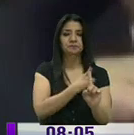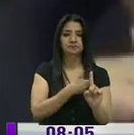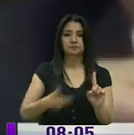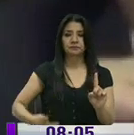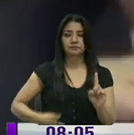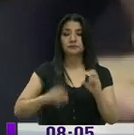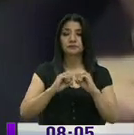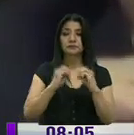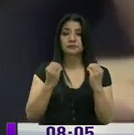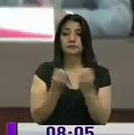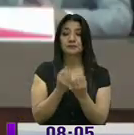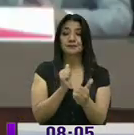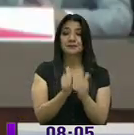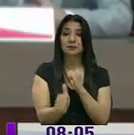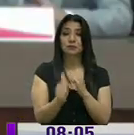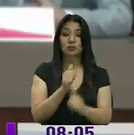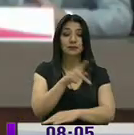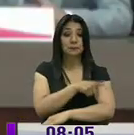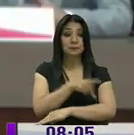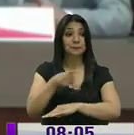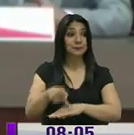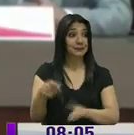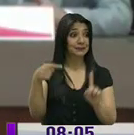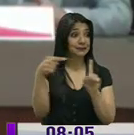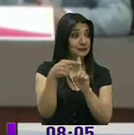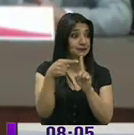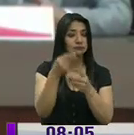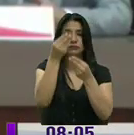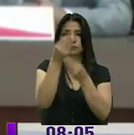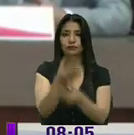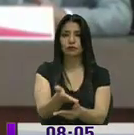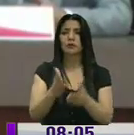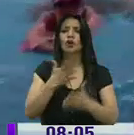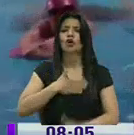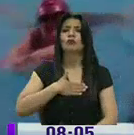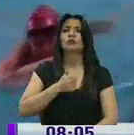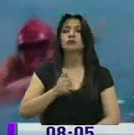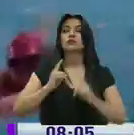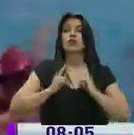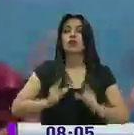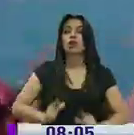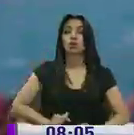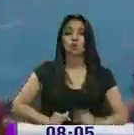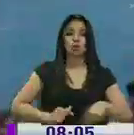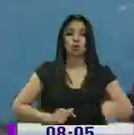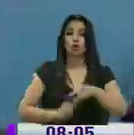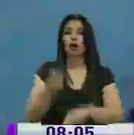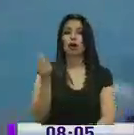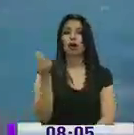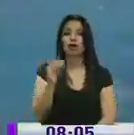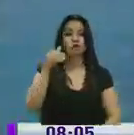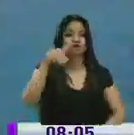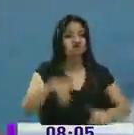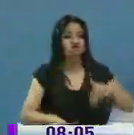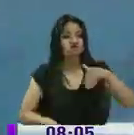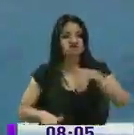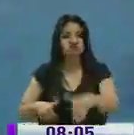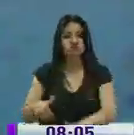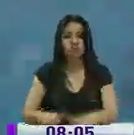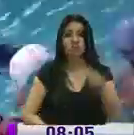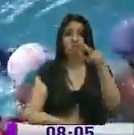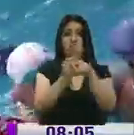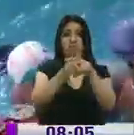deportiva de pichincha jaime ruiz dio a conocer el estado de salud actual de los nadadores que resultaron afectados por la inhalación